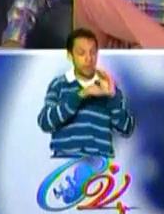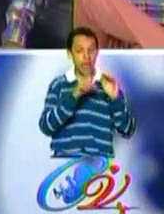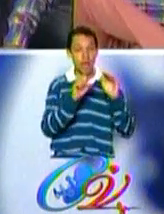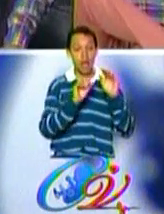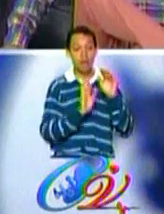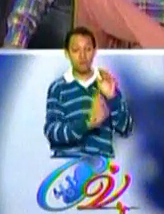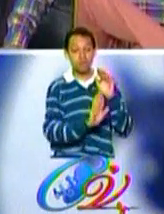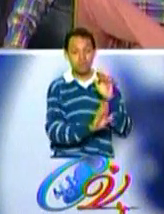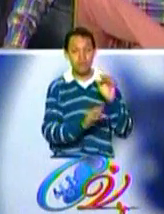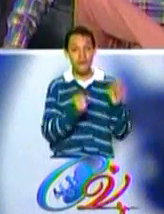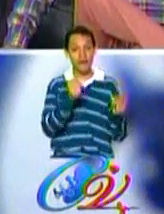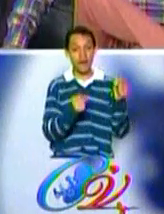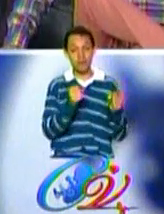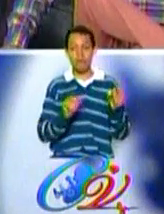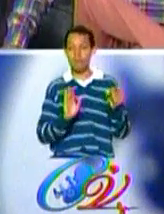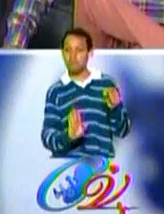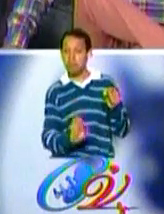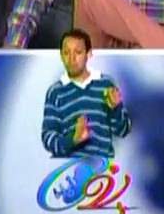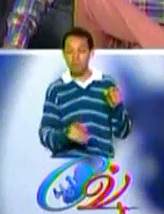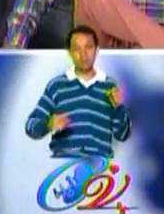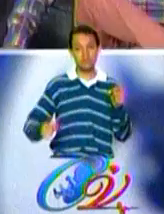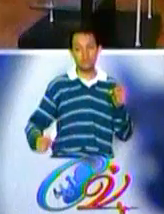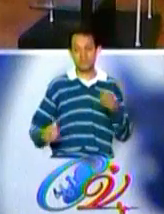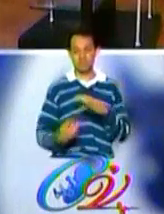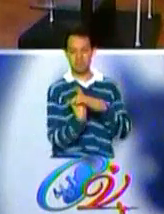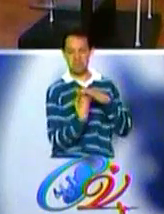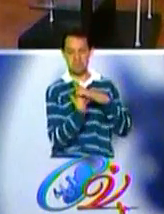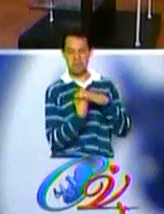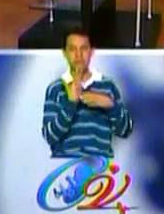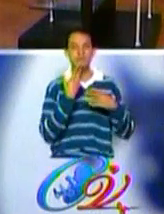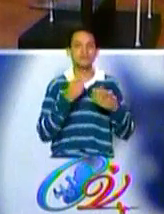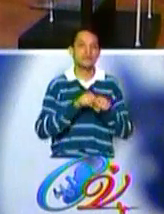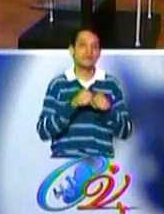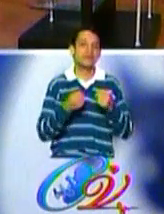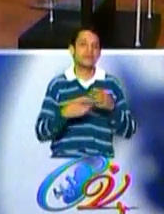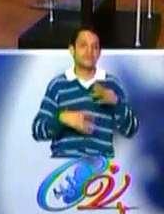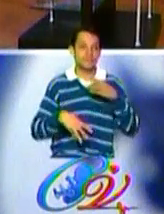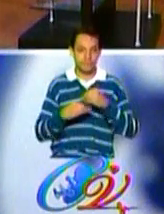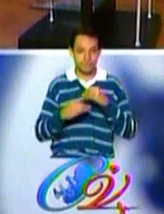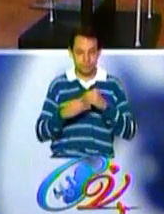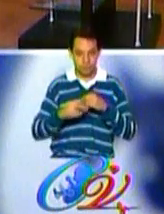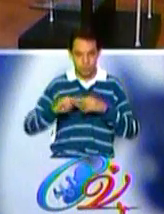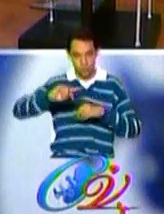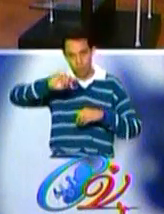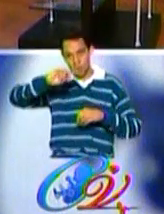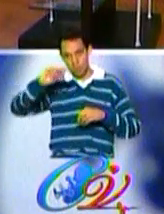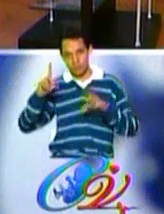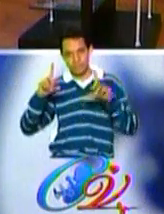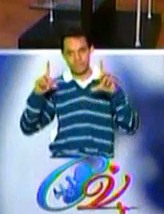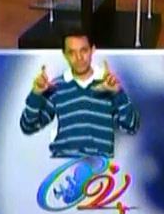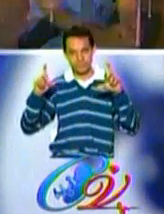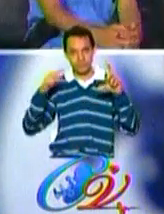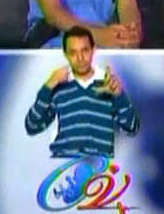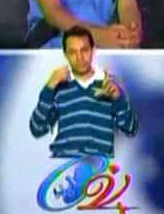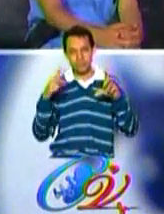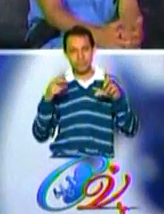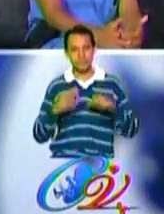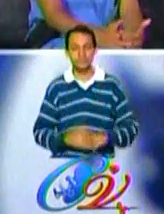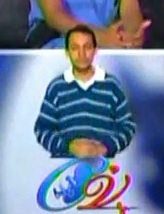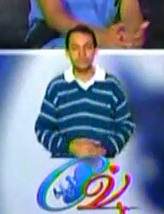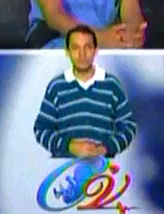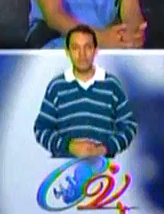intoxicación. Sí, en la siguiente diapositiva, ahí vemos cómo